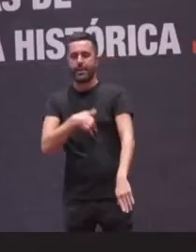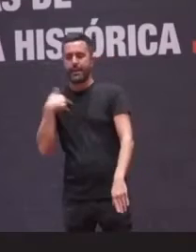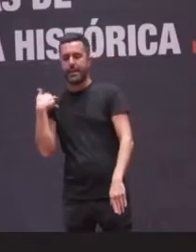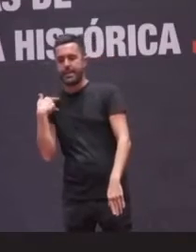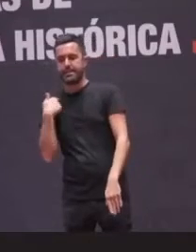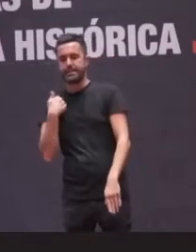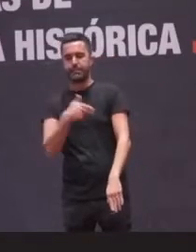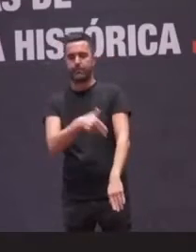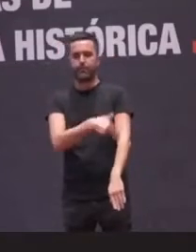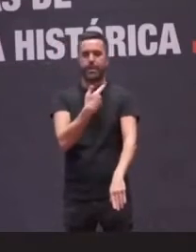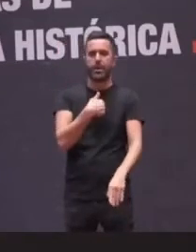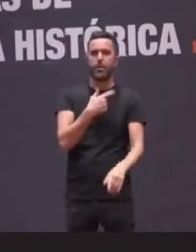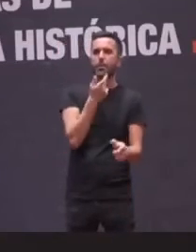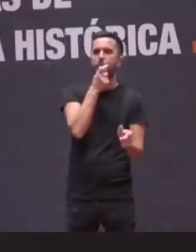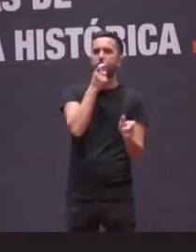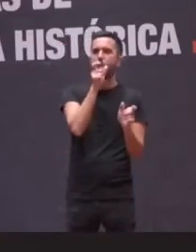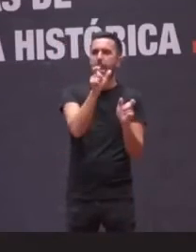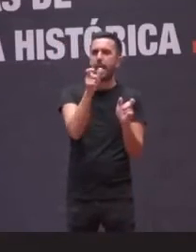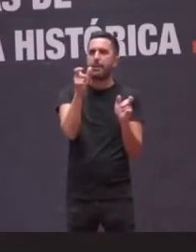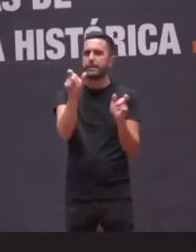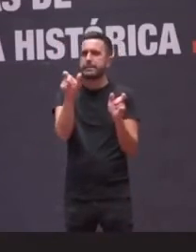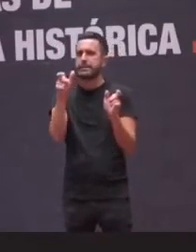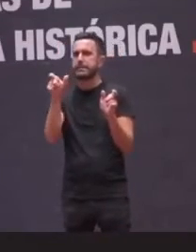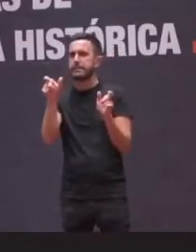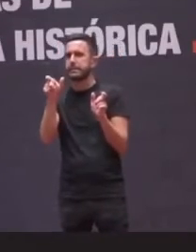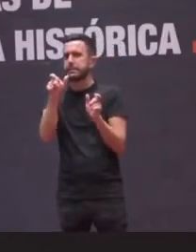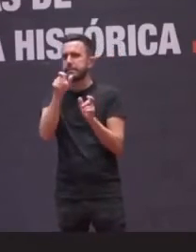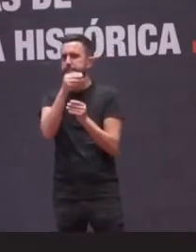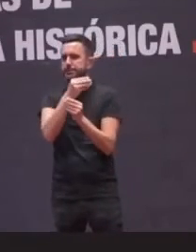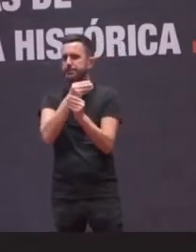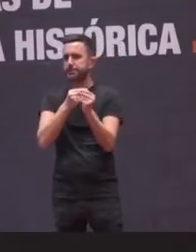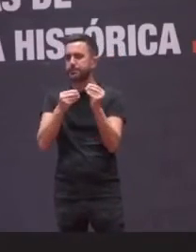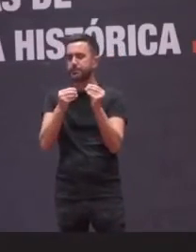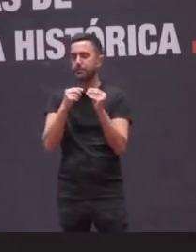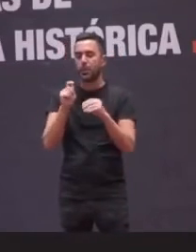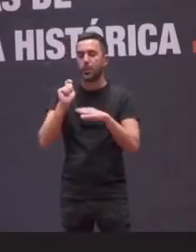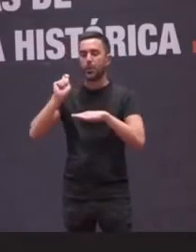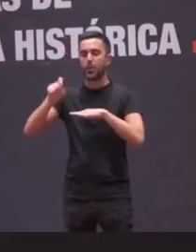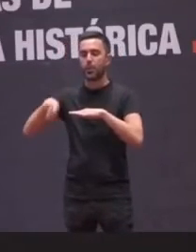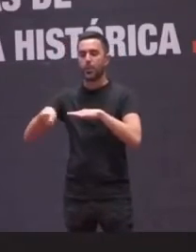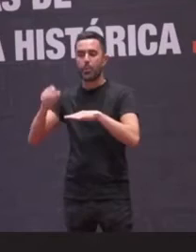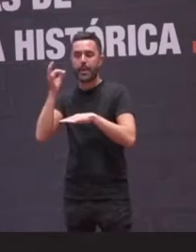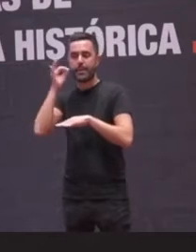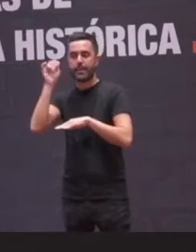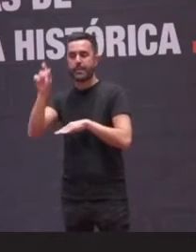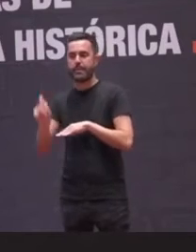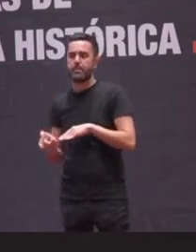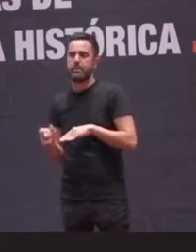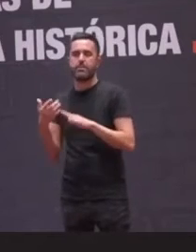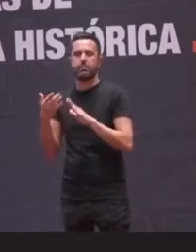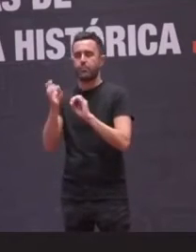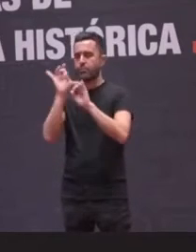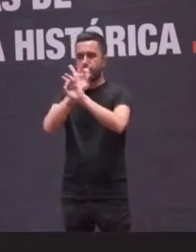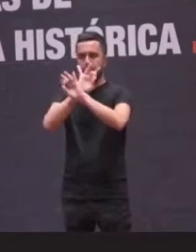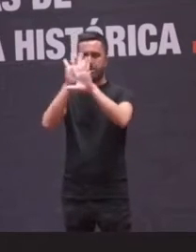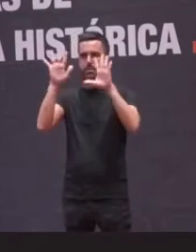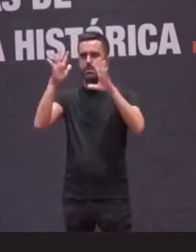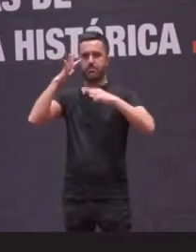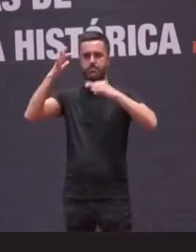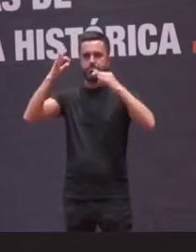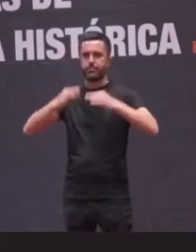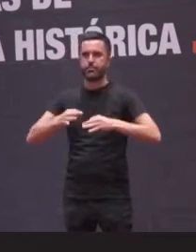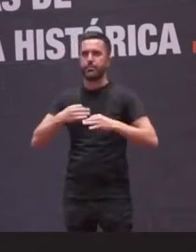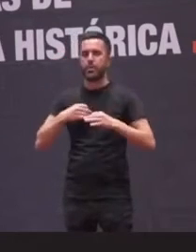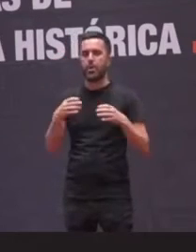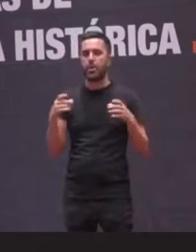caudillo. Quero decir, esas palabras van xirando. Pero a xuiza, en un primeiro momento, ten clara unha convicción. Si la Junta